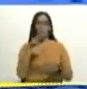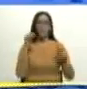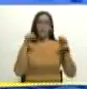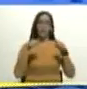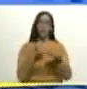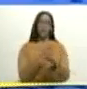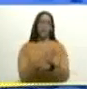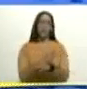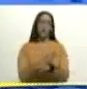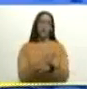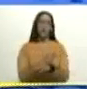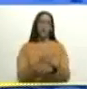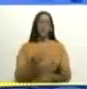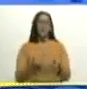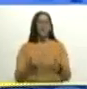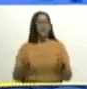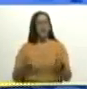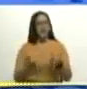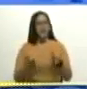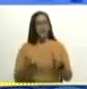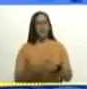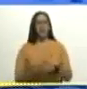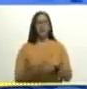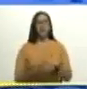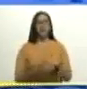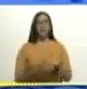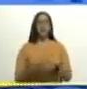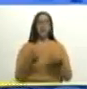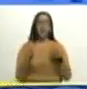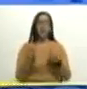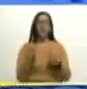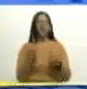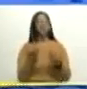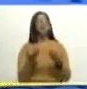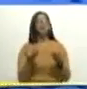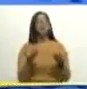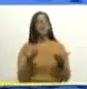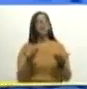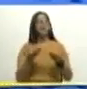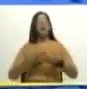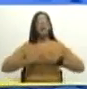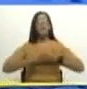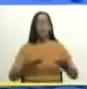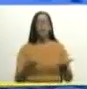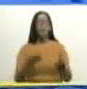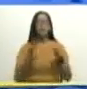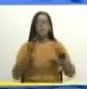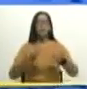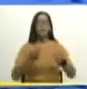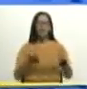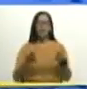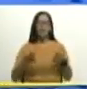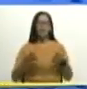un juego de ganar-ganar. Es una apuesta segura de ganar-ganar. El segundo consenso,